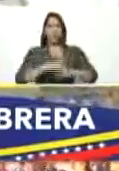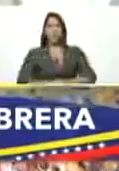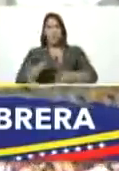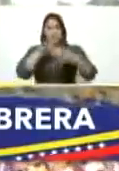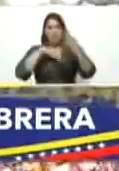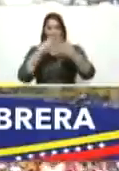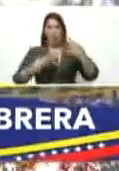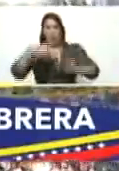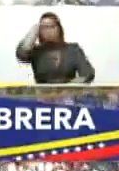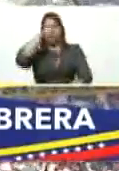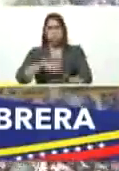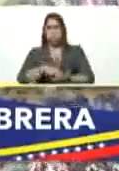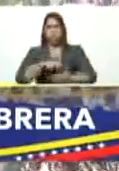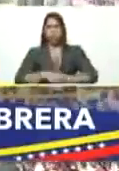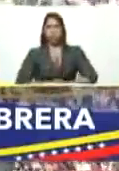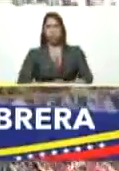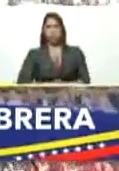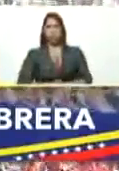aprobado